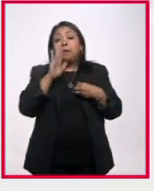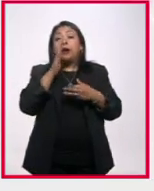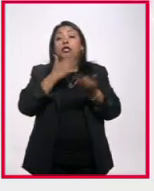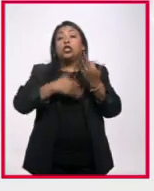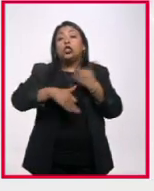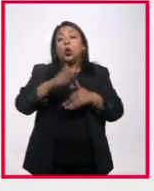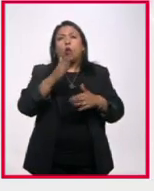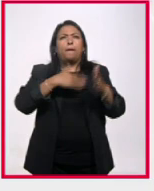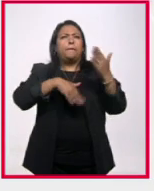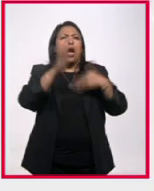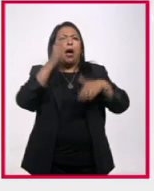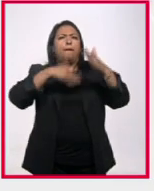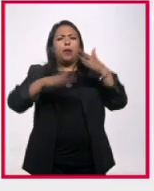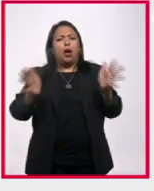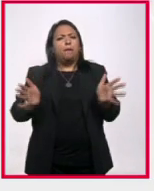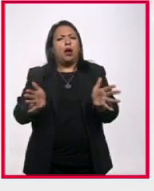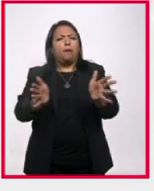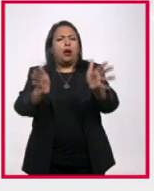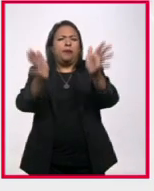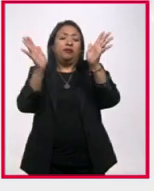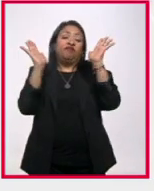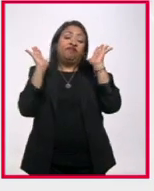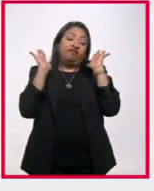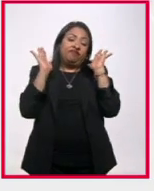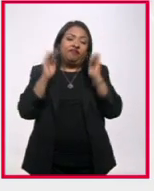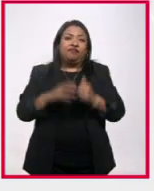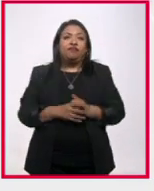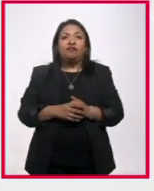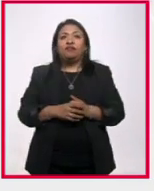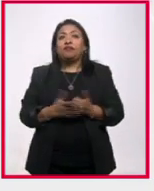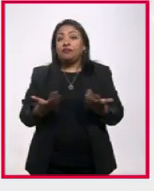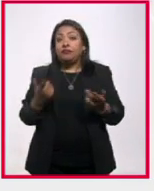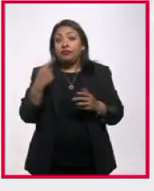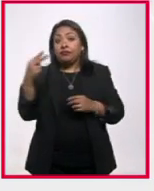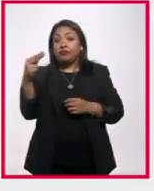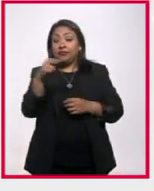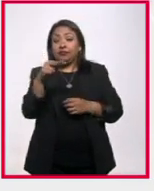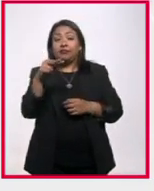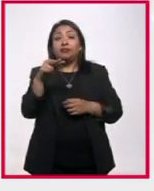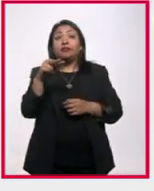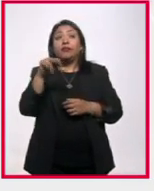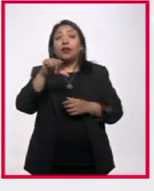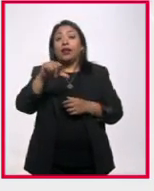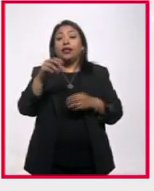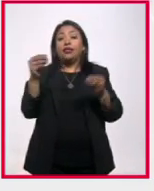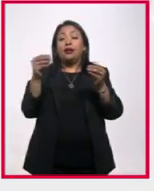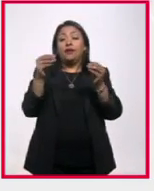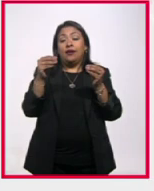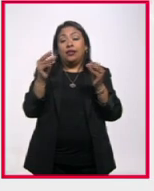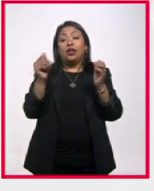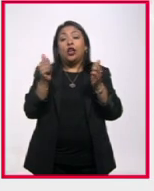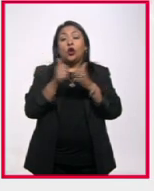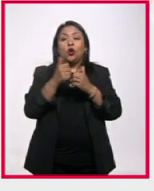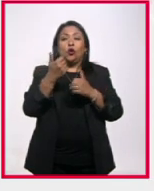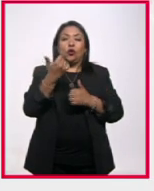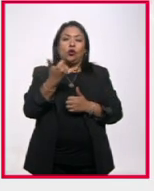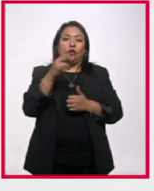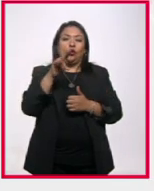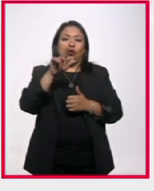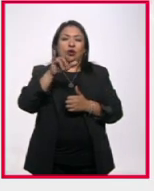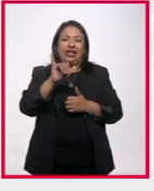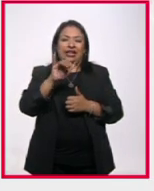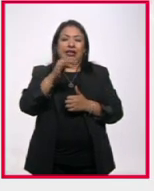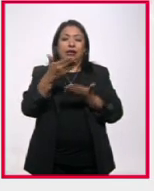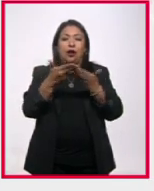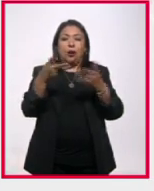ser éxito arriba, adelante y etcétera, y esas cosas, ¿no? Bueno, pues no se pierdan este debate con Julie García. Por